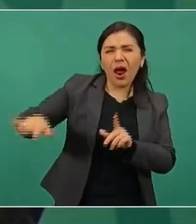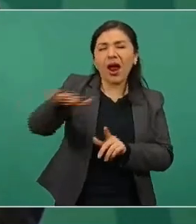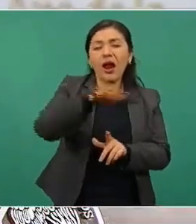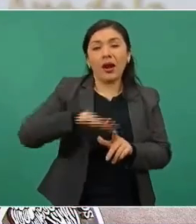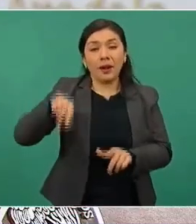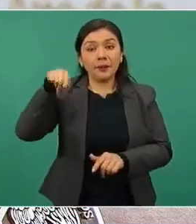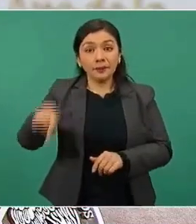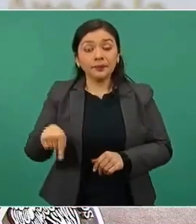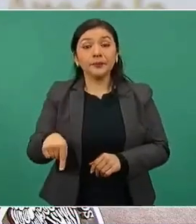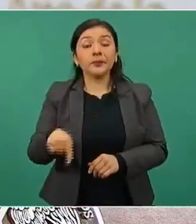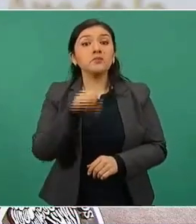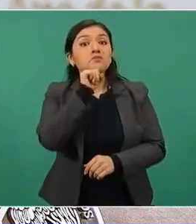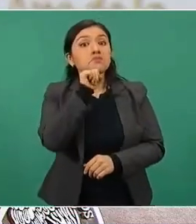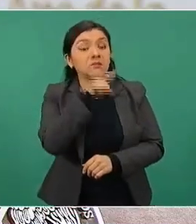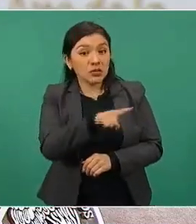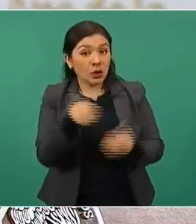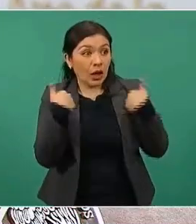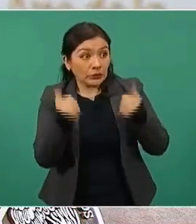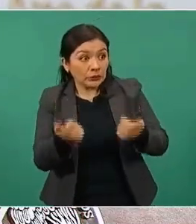Con esta misma lógica de